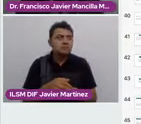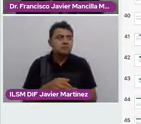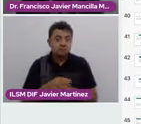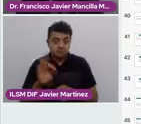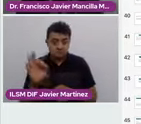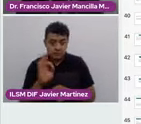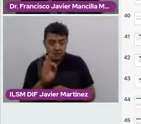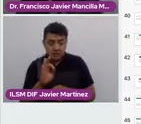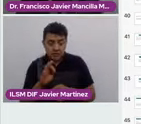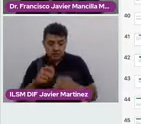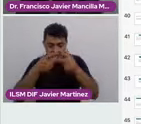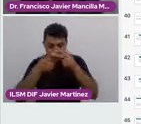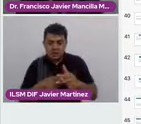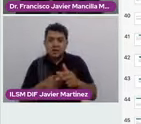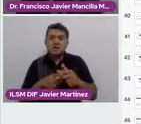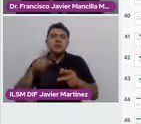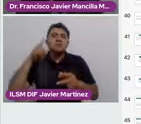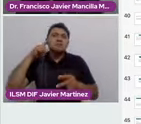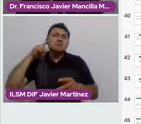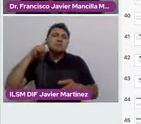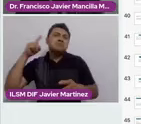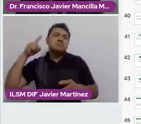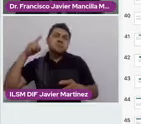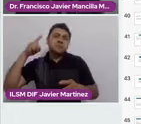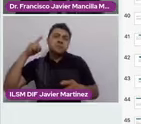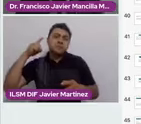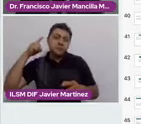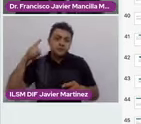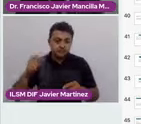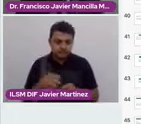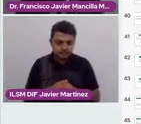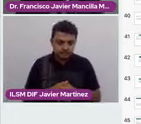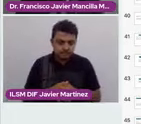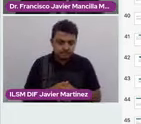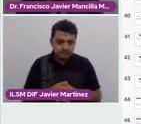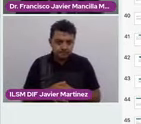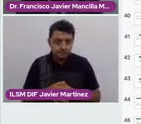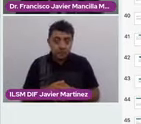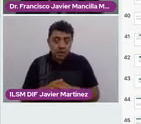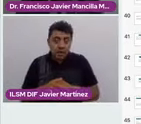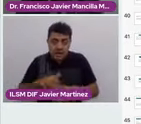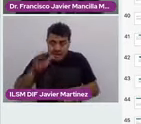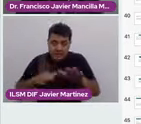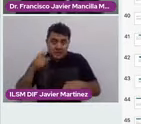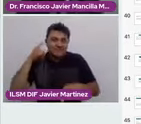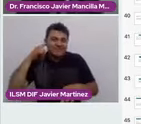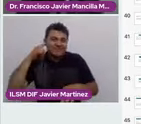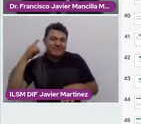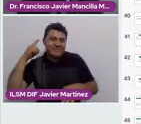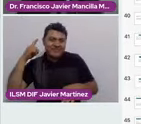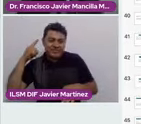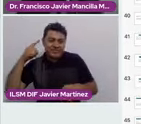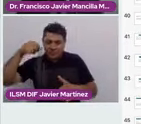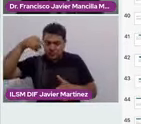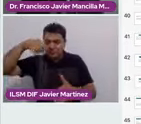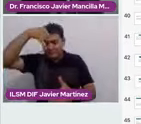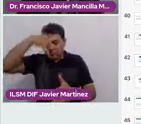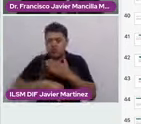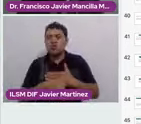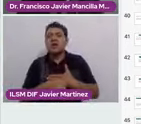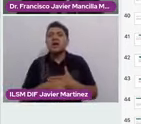con zumbido, ¿sí? Si esta pérdida auditiva fue profunda o con restos auditivos y ya no es una audición útil,